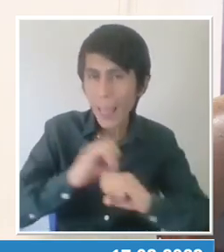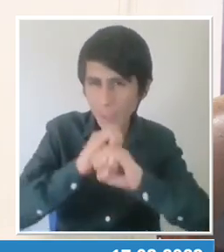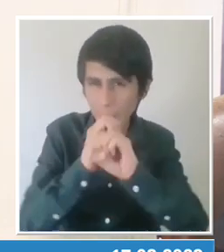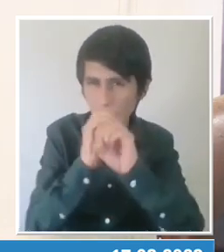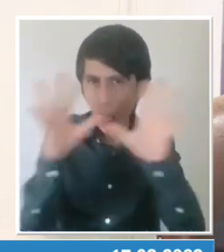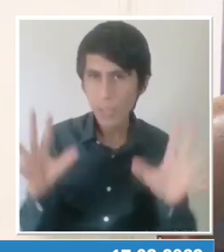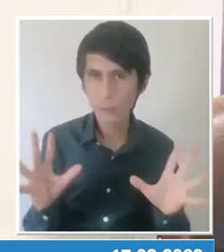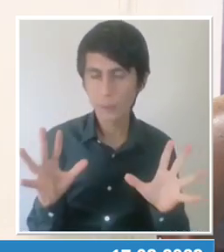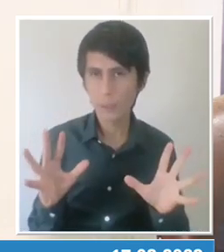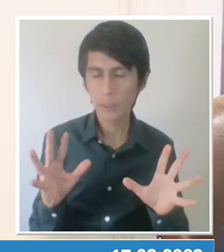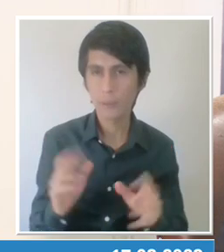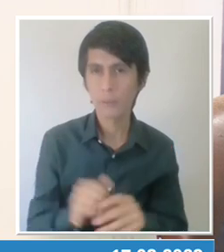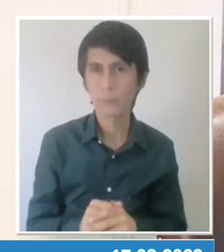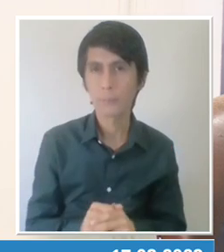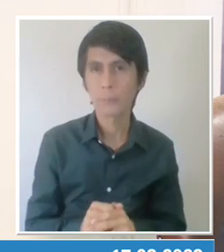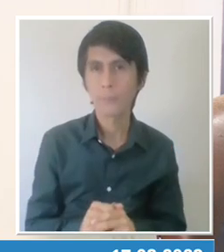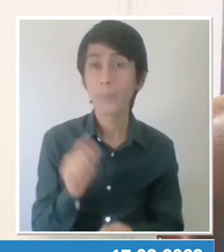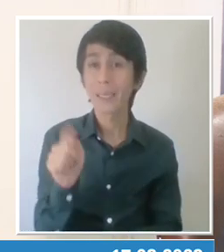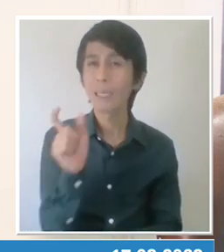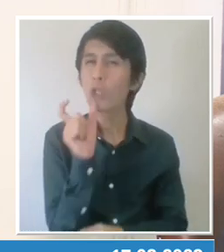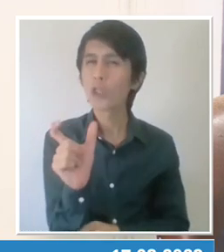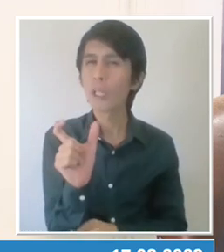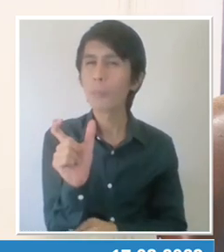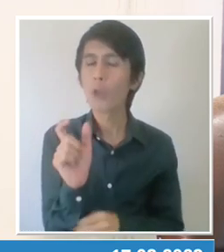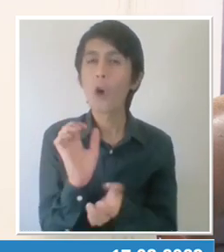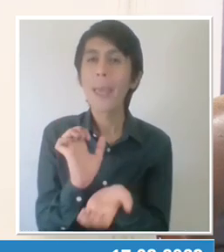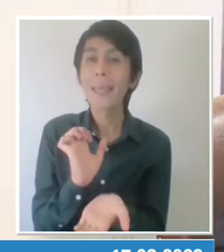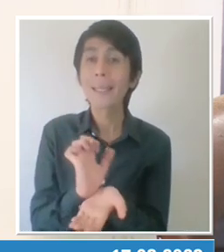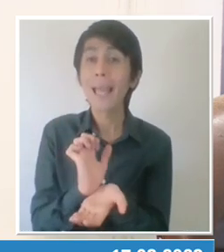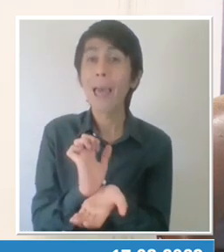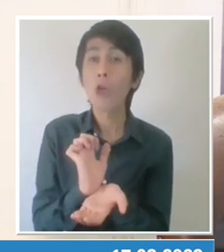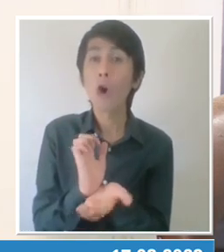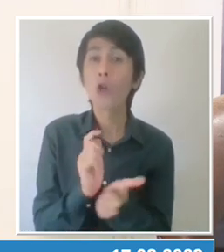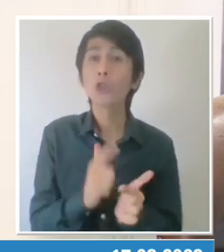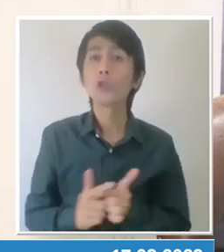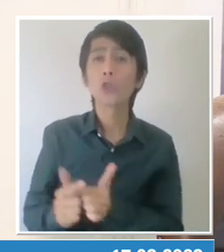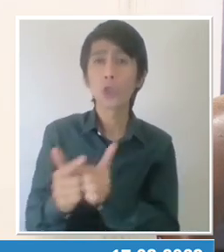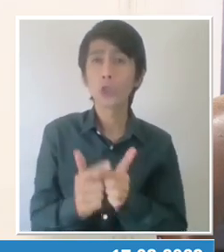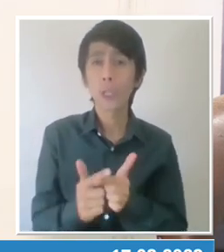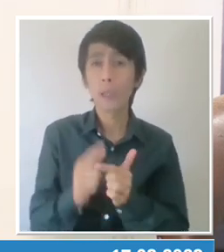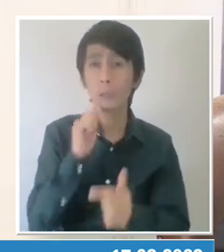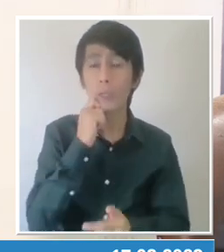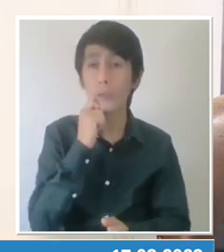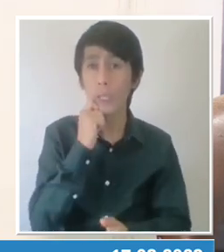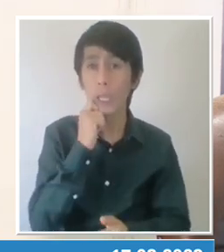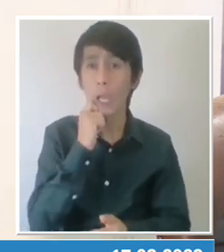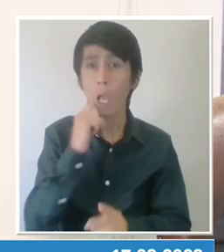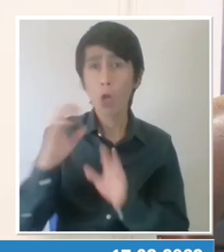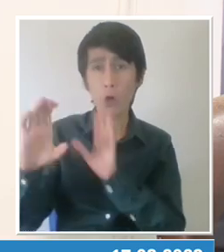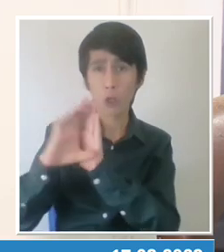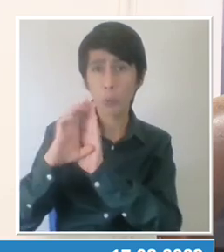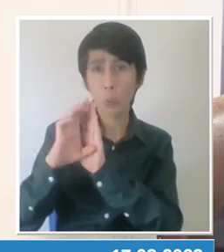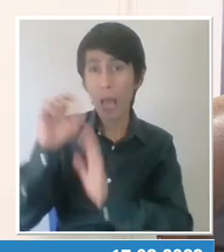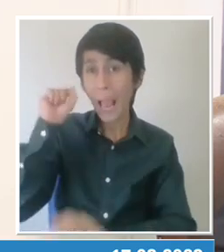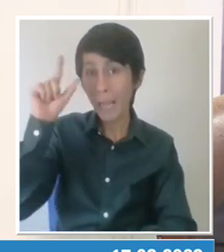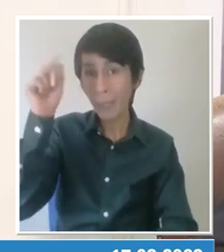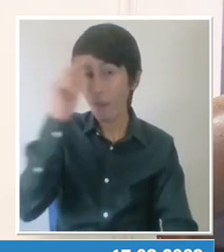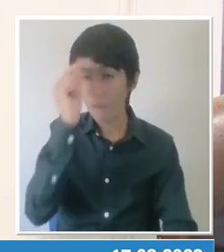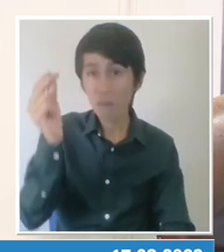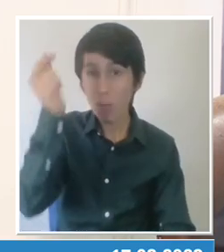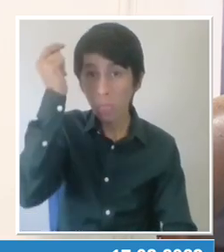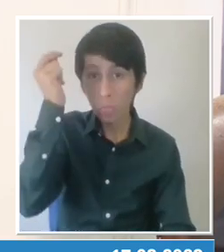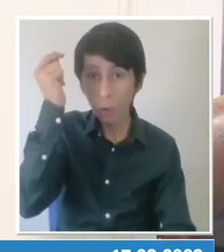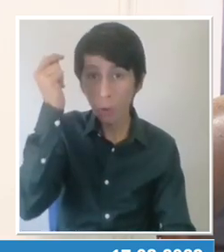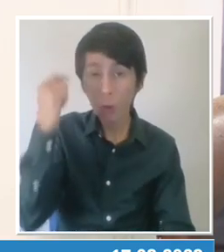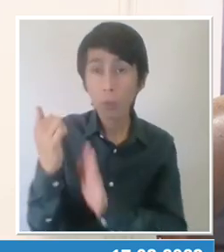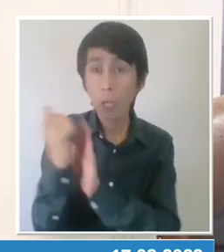Este concepto de Estado social no es un invento de la Constitución alemana, que es el artículo 20,